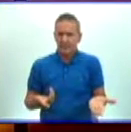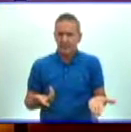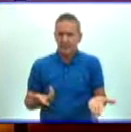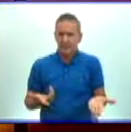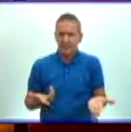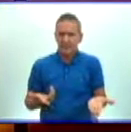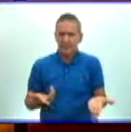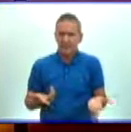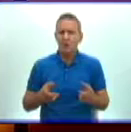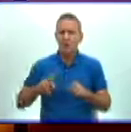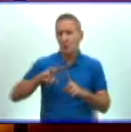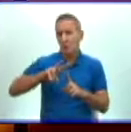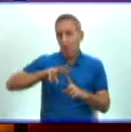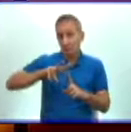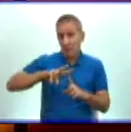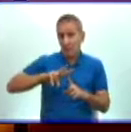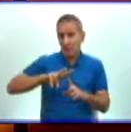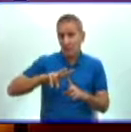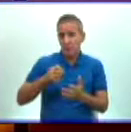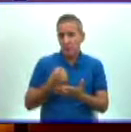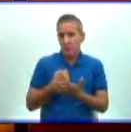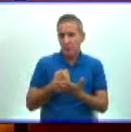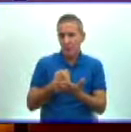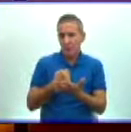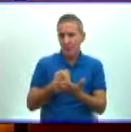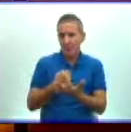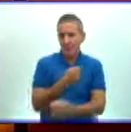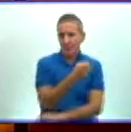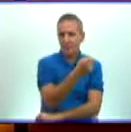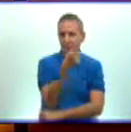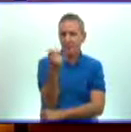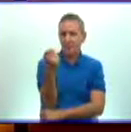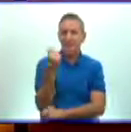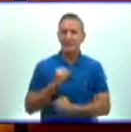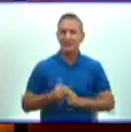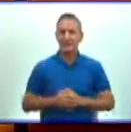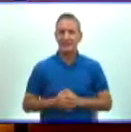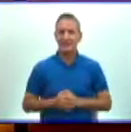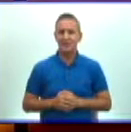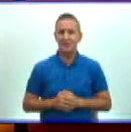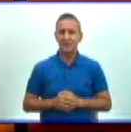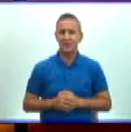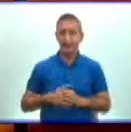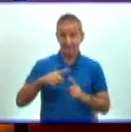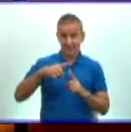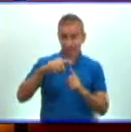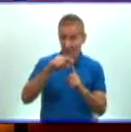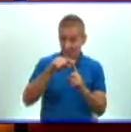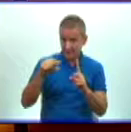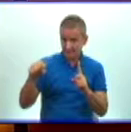la televisión y con la ayuda de la profesora? Pues el asunto es